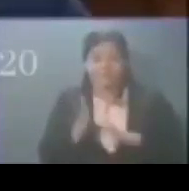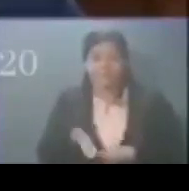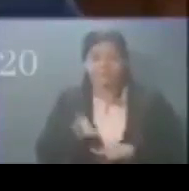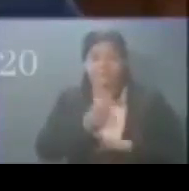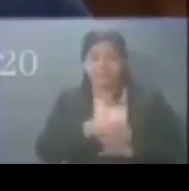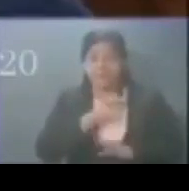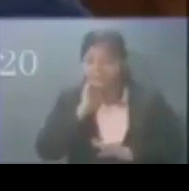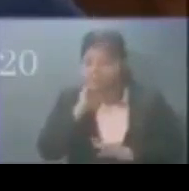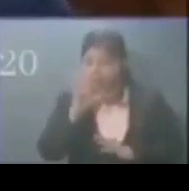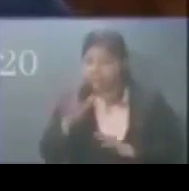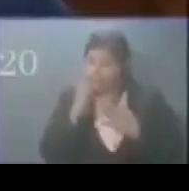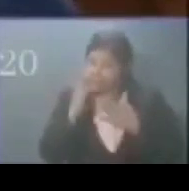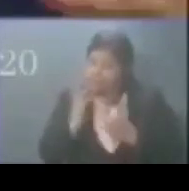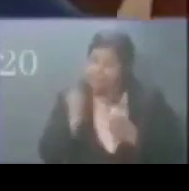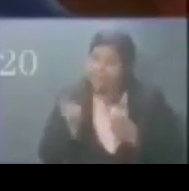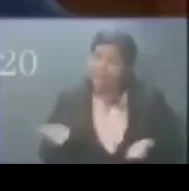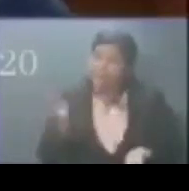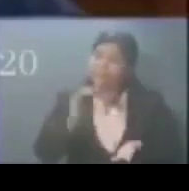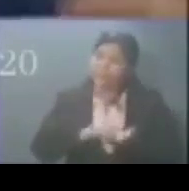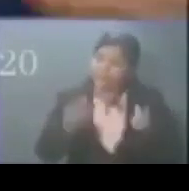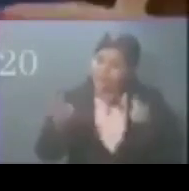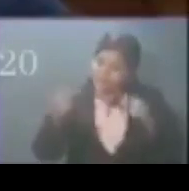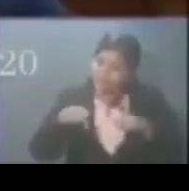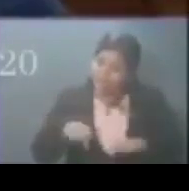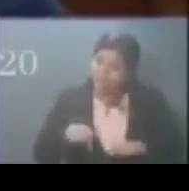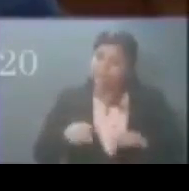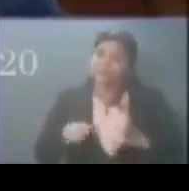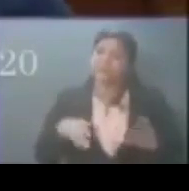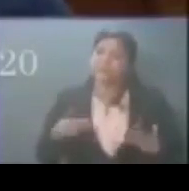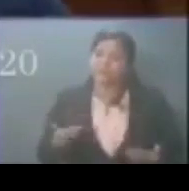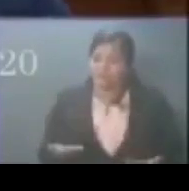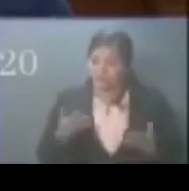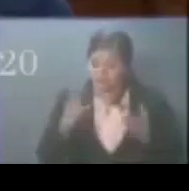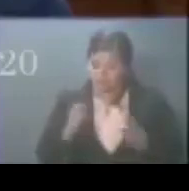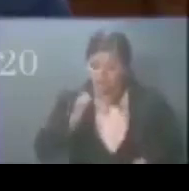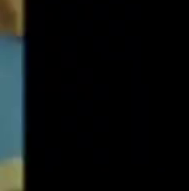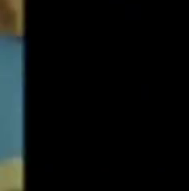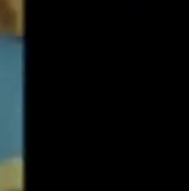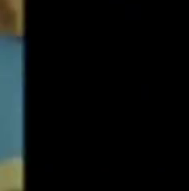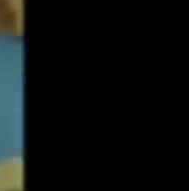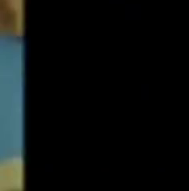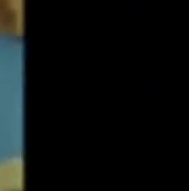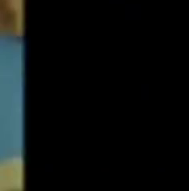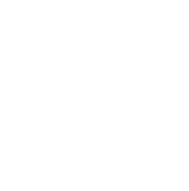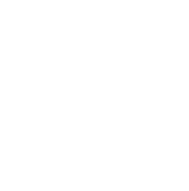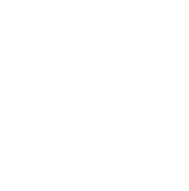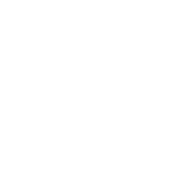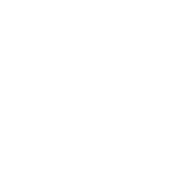manifestado a viva voz querer retornar a retirarse e invertir en el país.